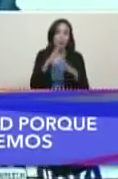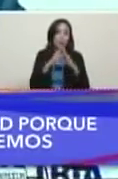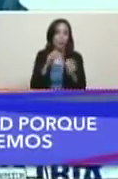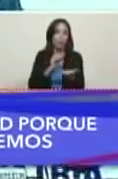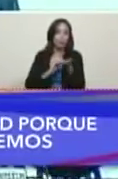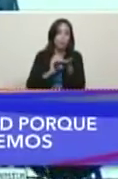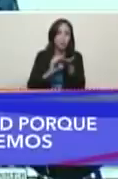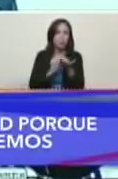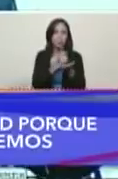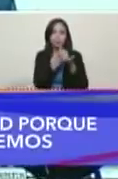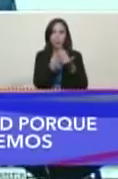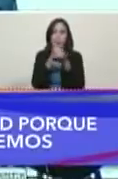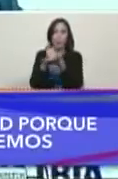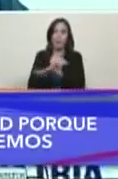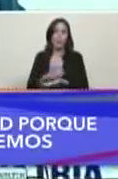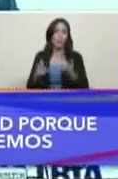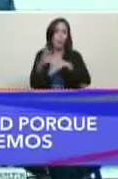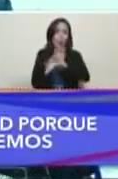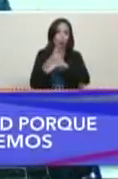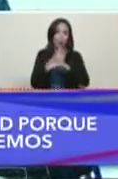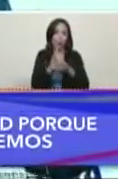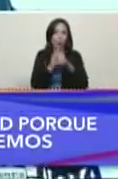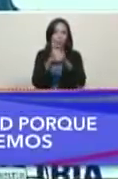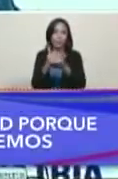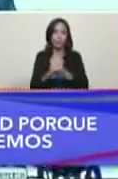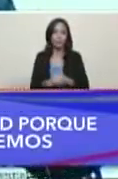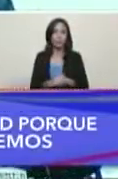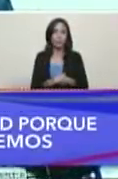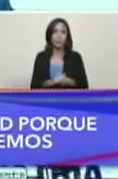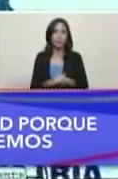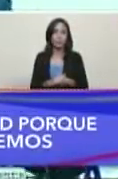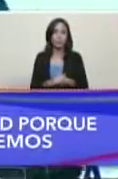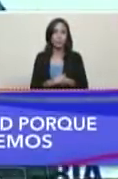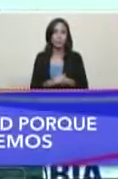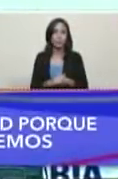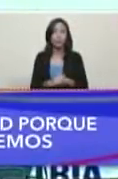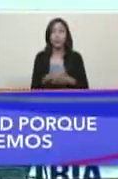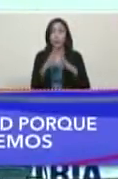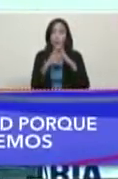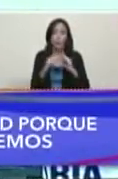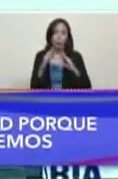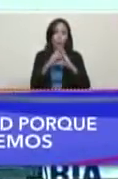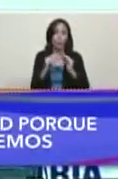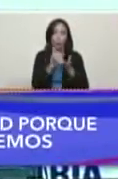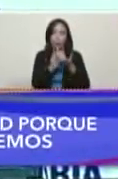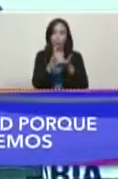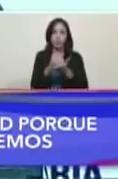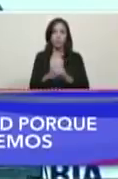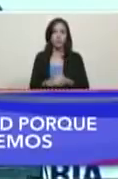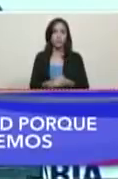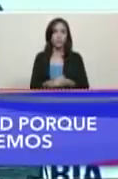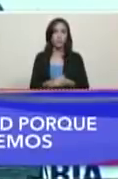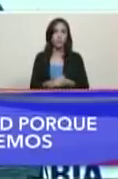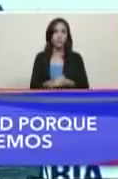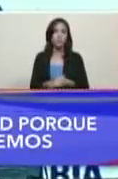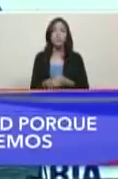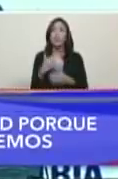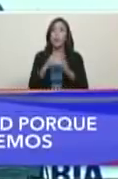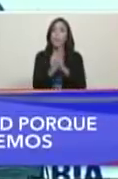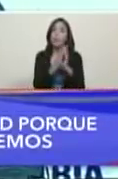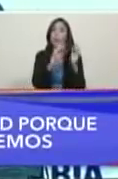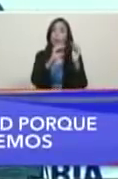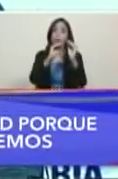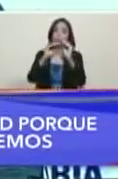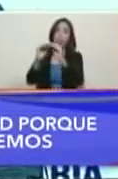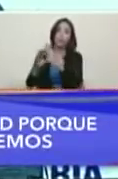toda nuestra acción de gobierno a la atención del pueblo, de su poder, de sus necesidades. Yo le hago un llamado a los consejos